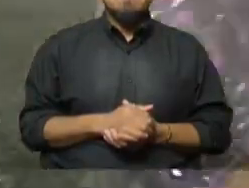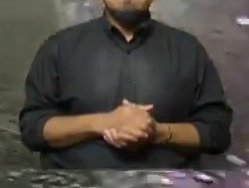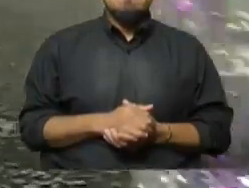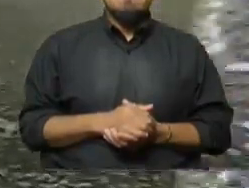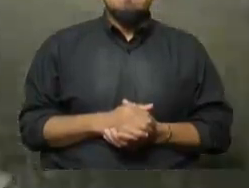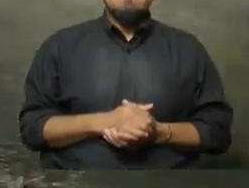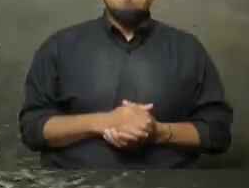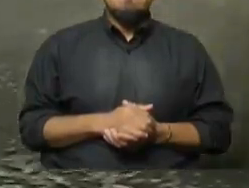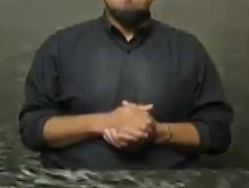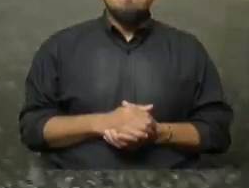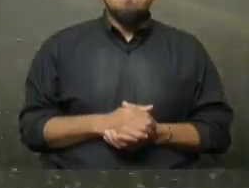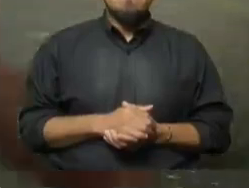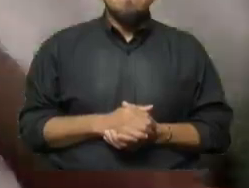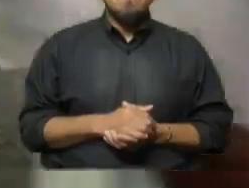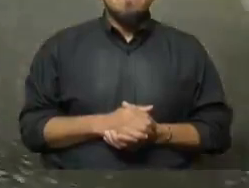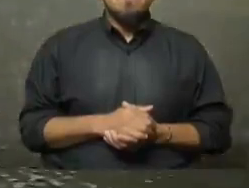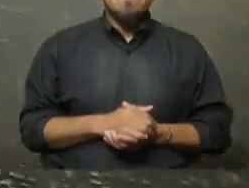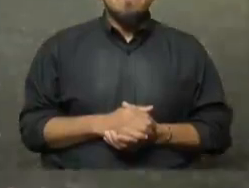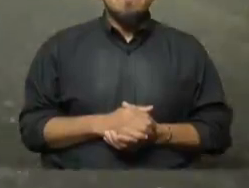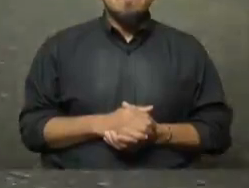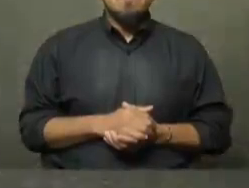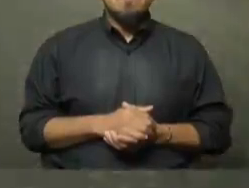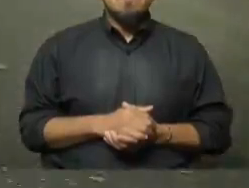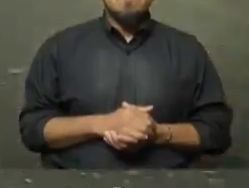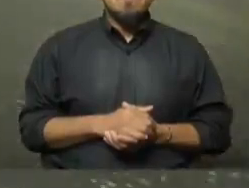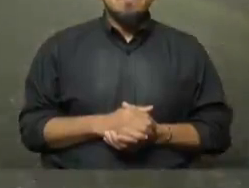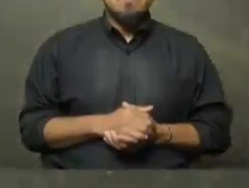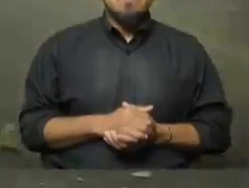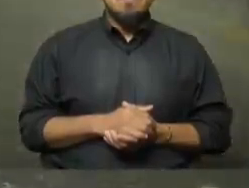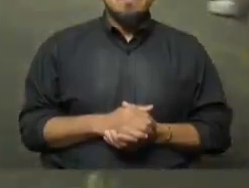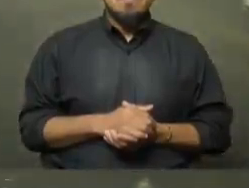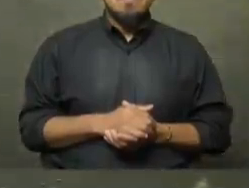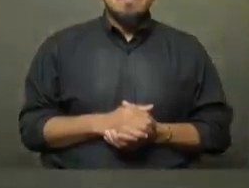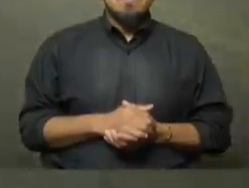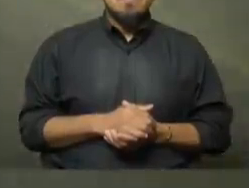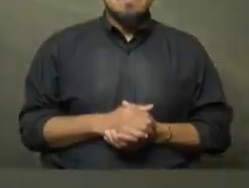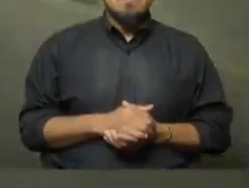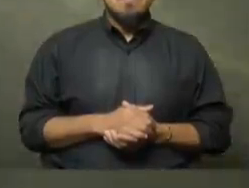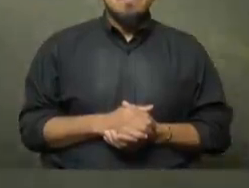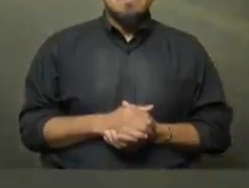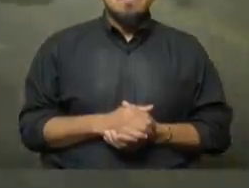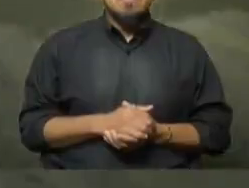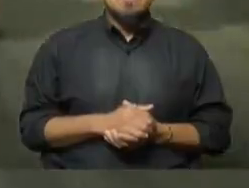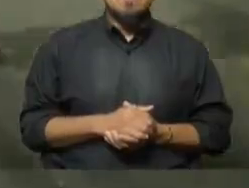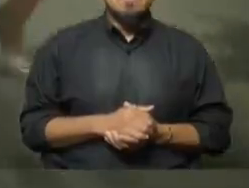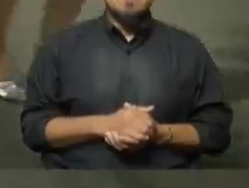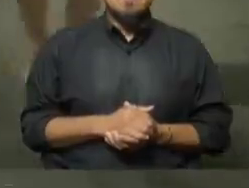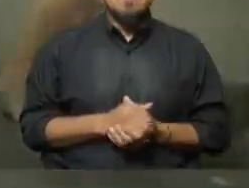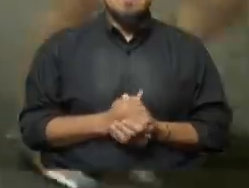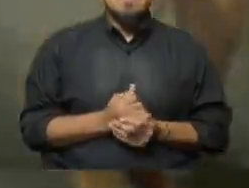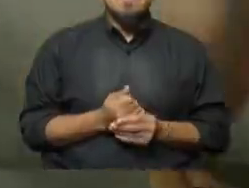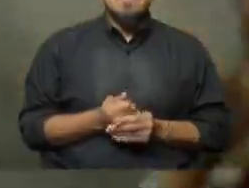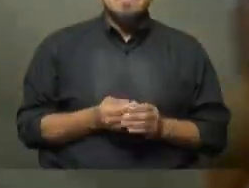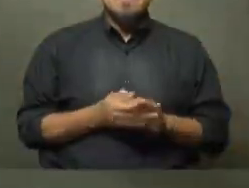grupo. Ahora tenemos a CES 1800. 80. Están por aquí,